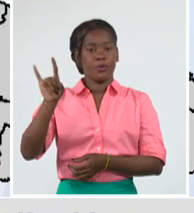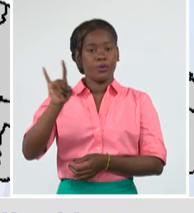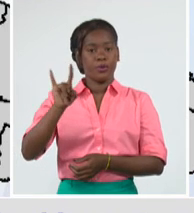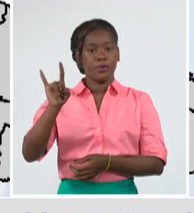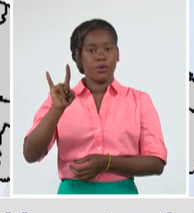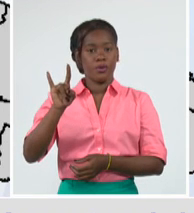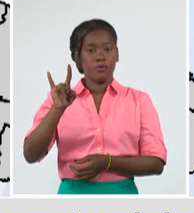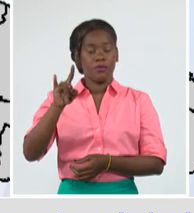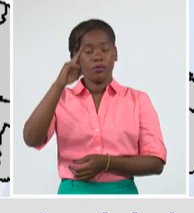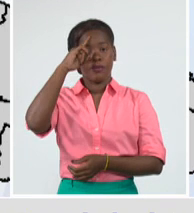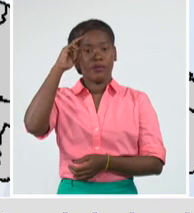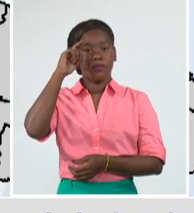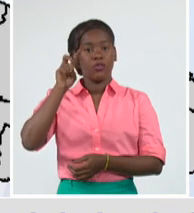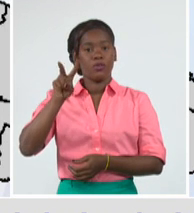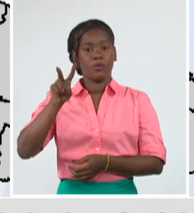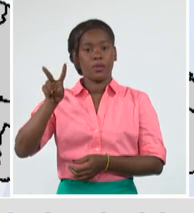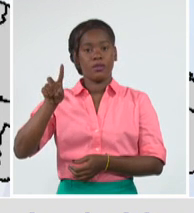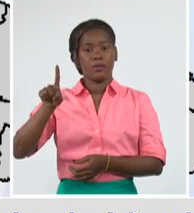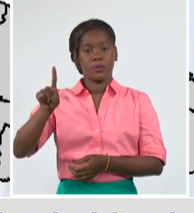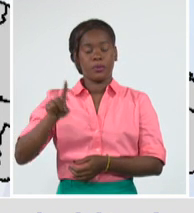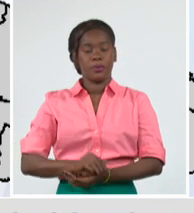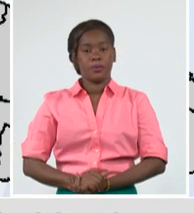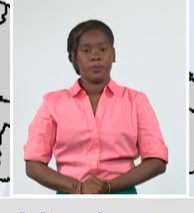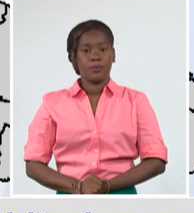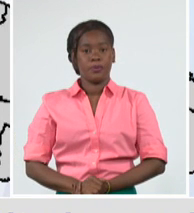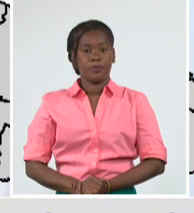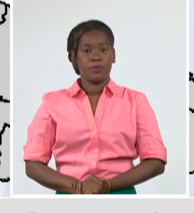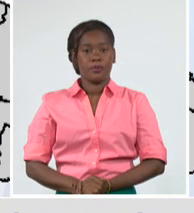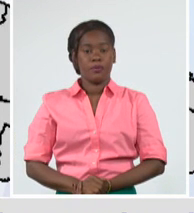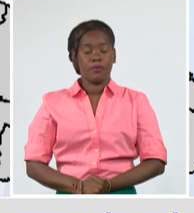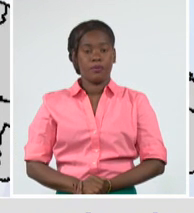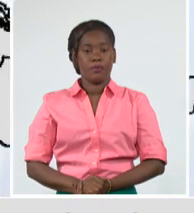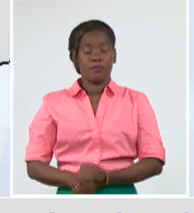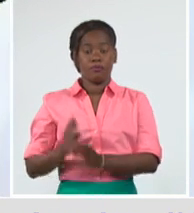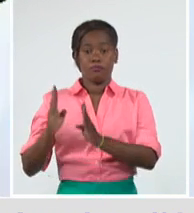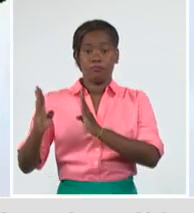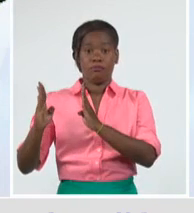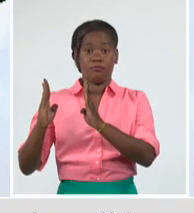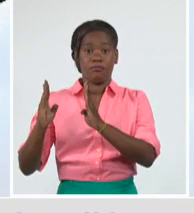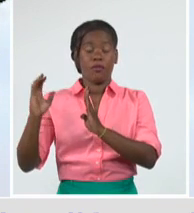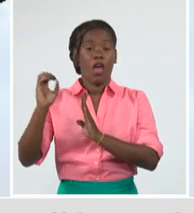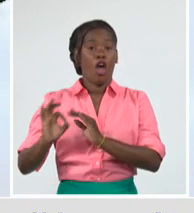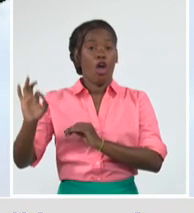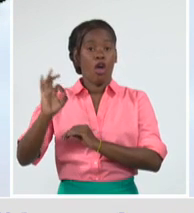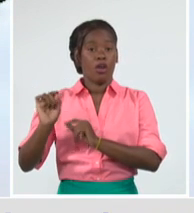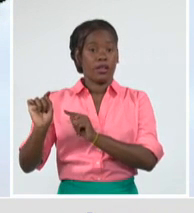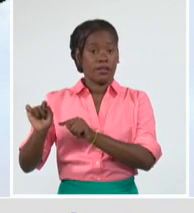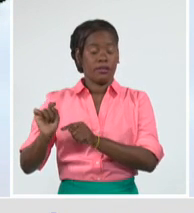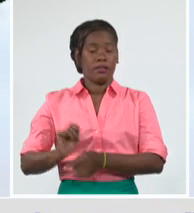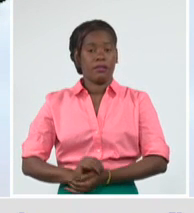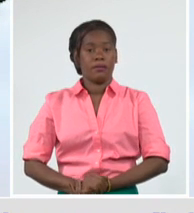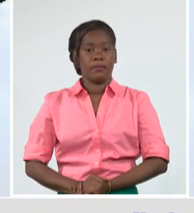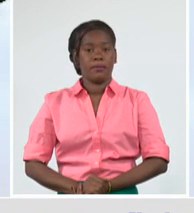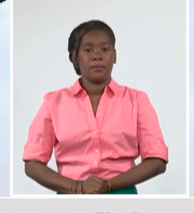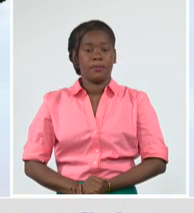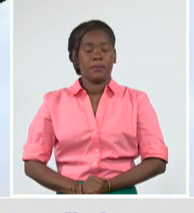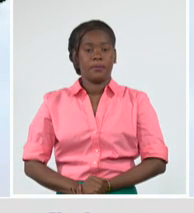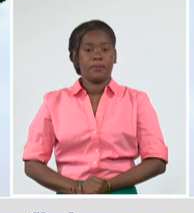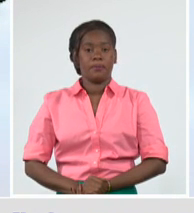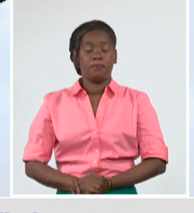Espíritus 221. En el oriente del país, sí realmente se